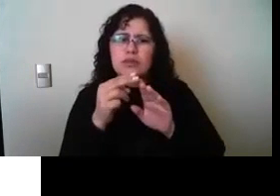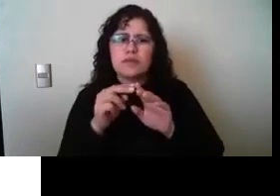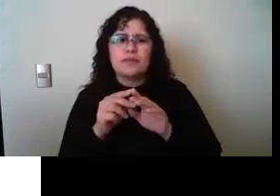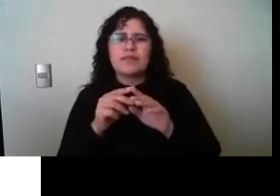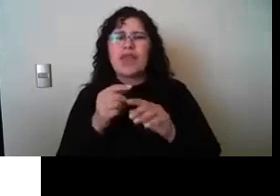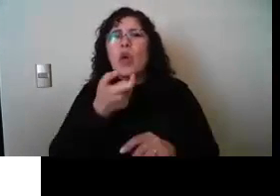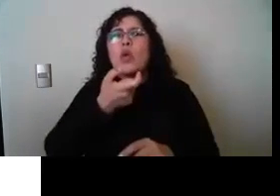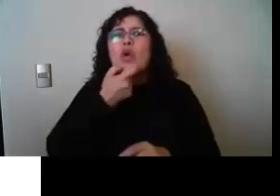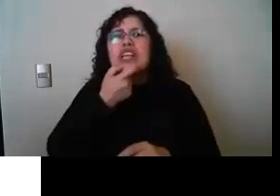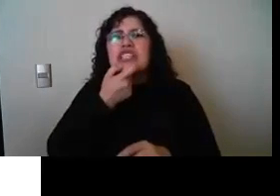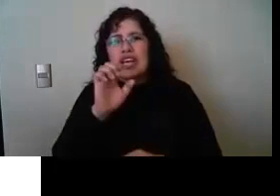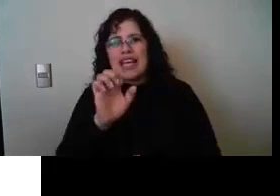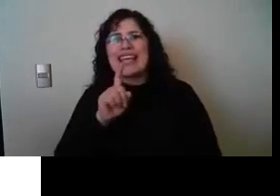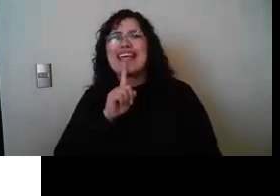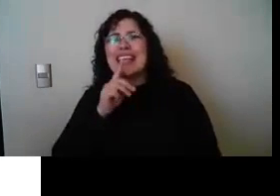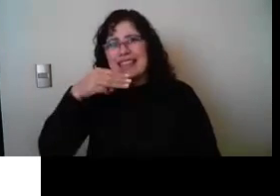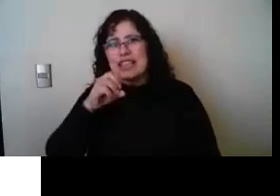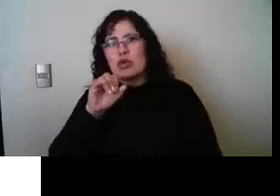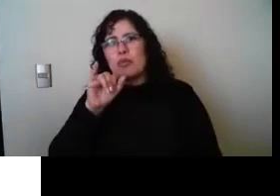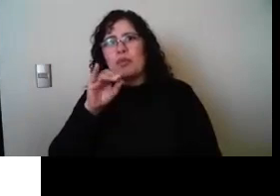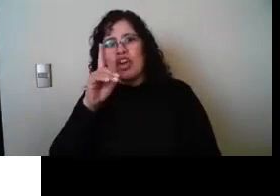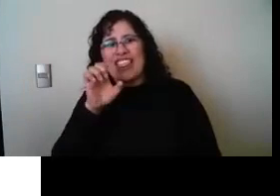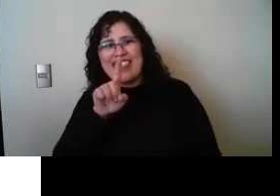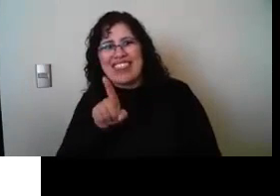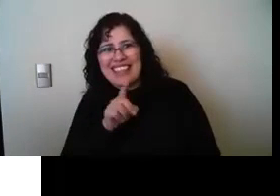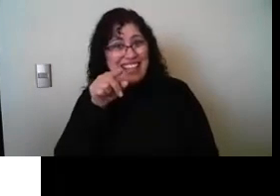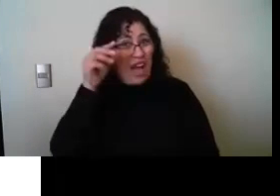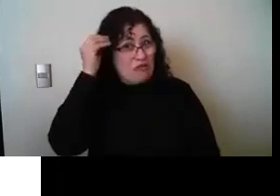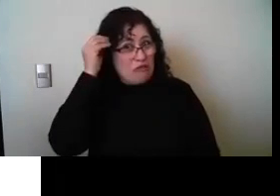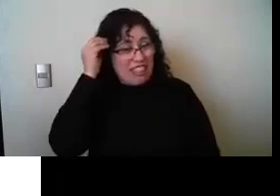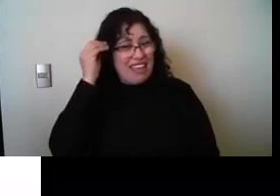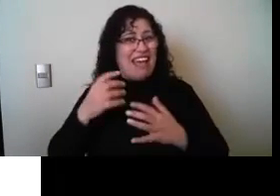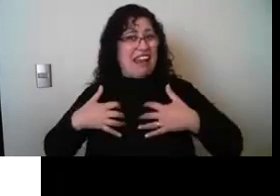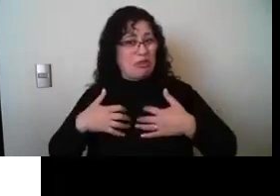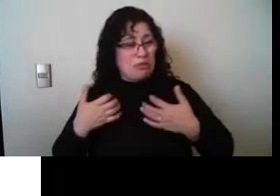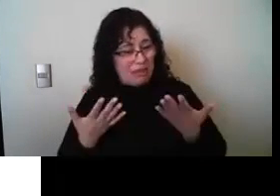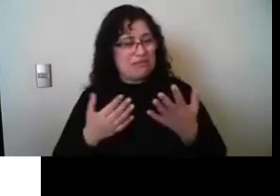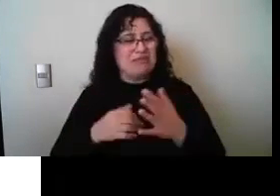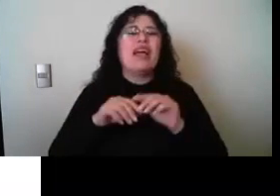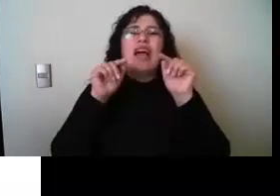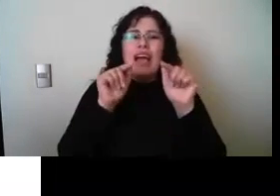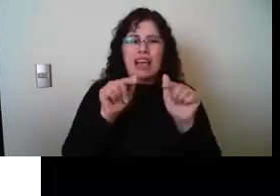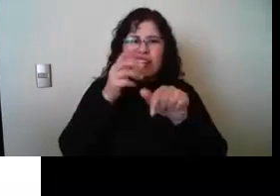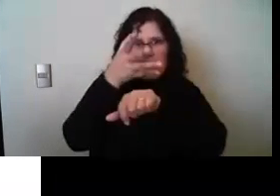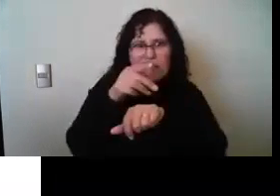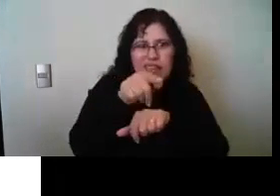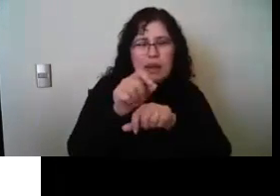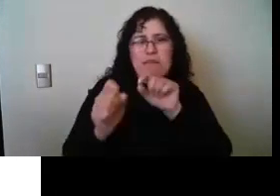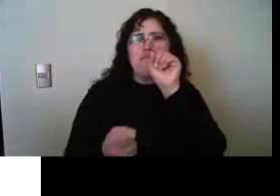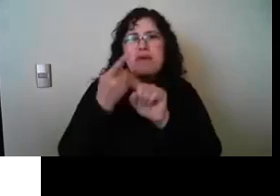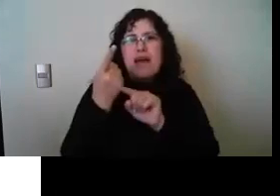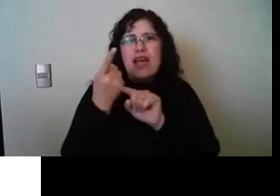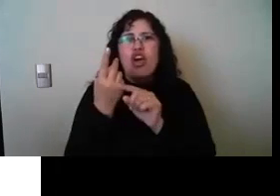hueso etmoides, si recuerdan de la anatomía, y sobre de él descansa, ¿cierto?, el primer par